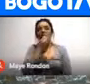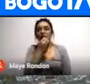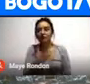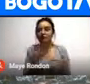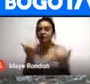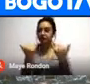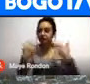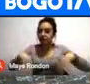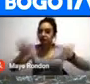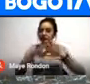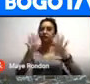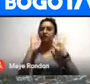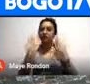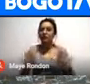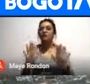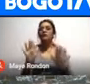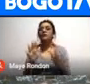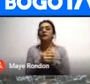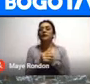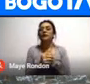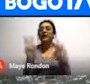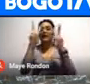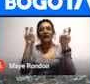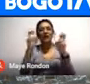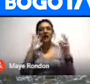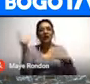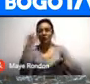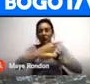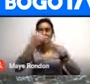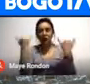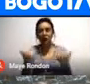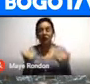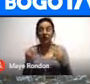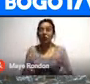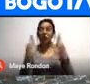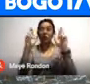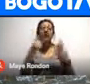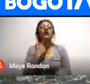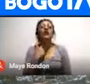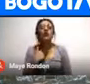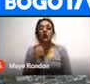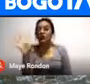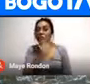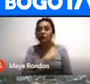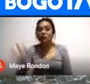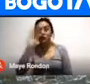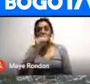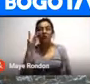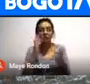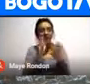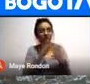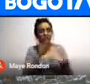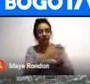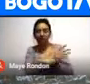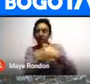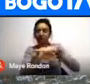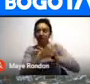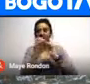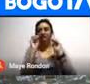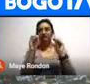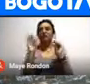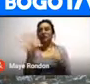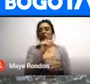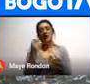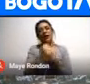súper tema del día de hoy Pues que esperamos les guste Que los hemos preparado con muchísimo cariño Y muchísimo amor